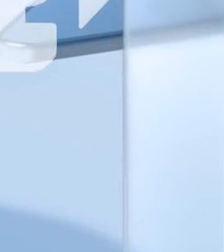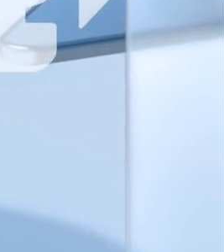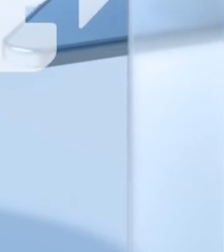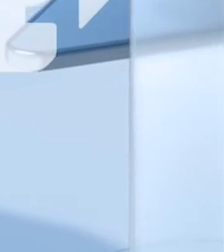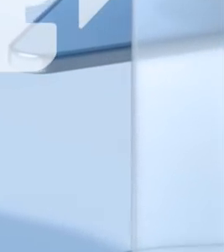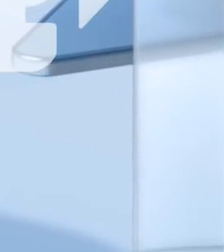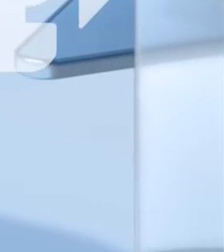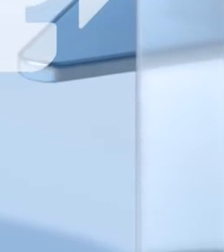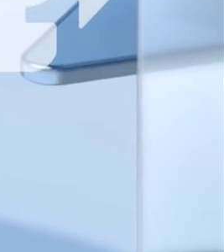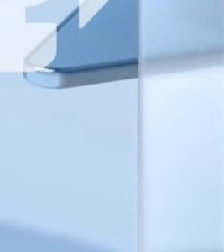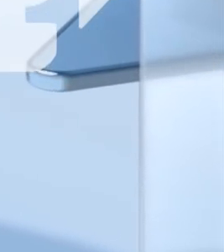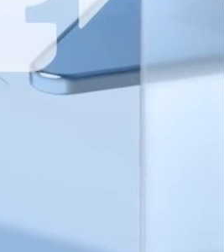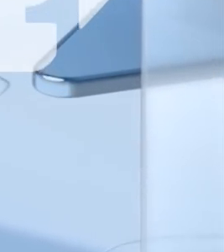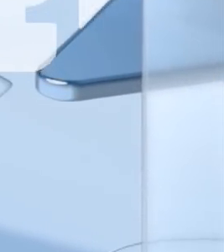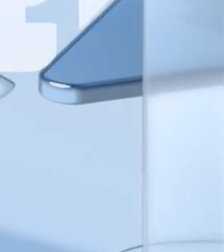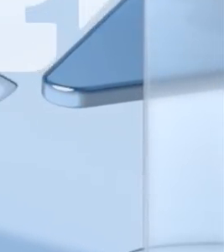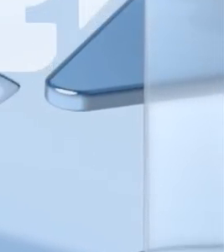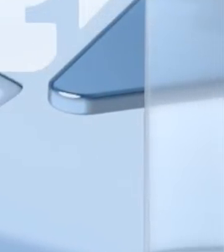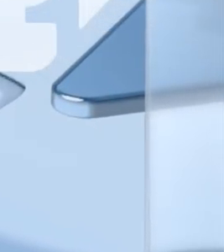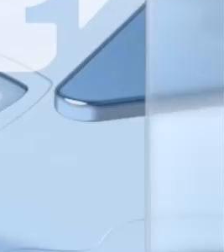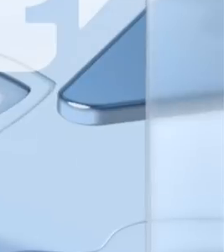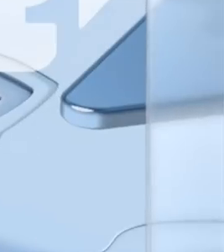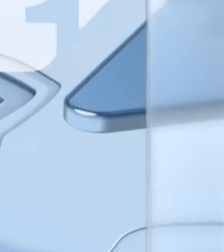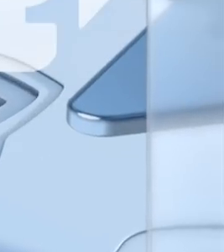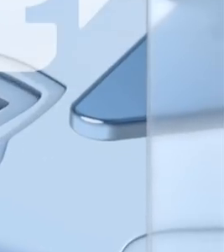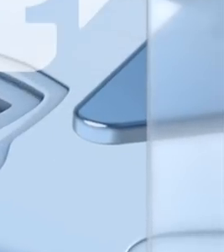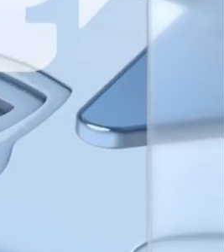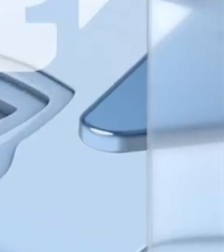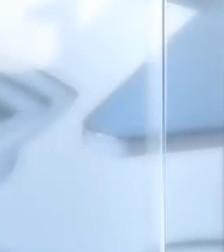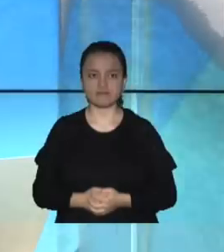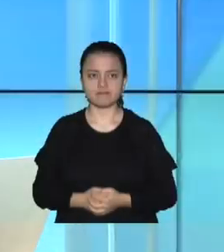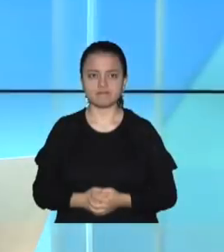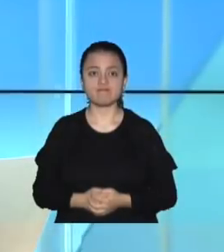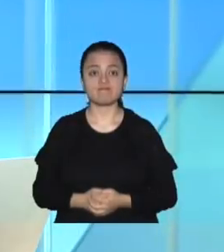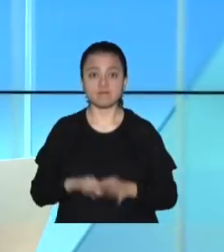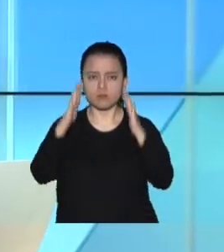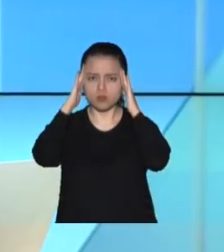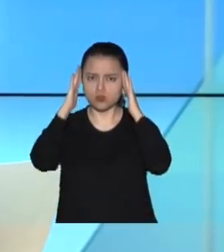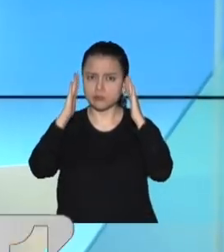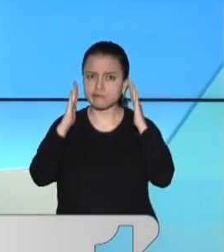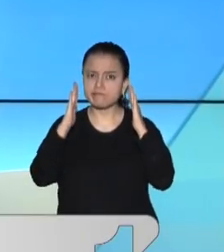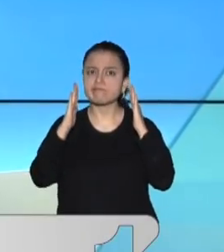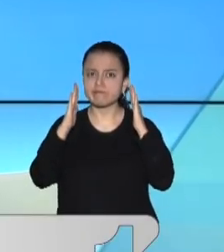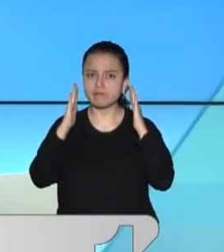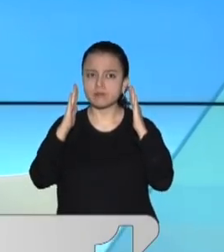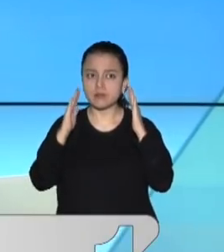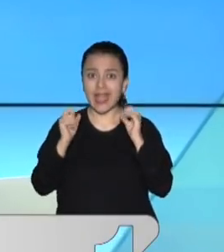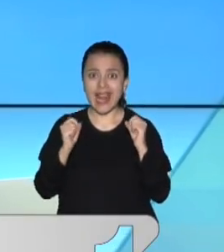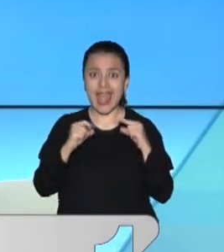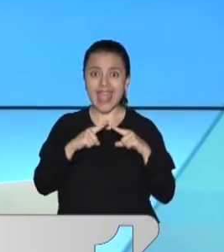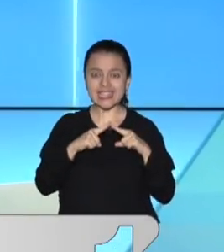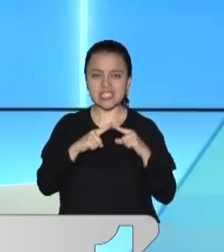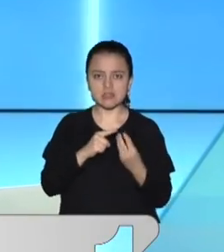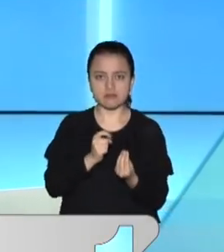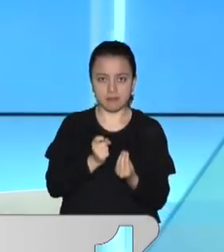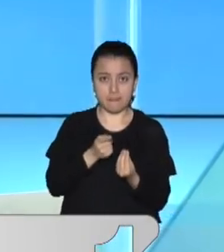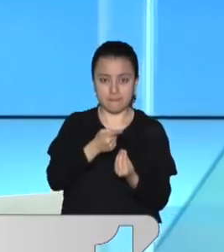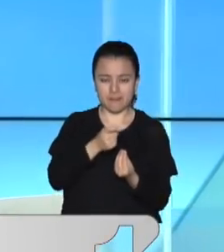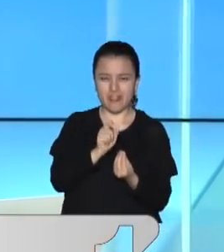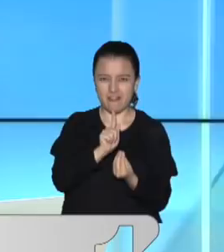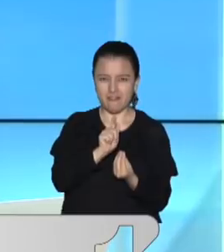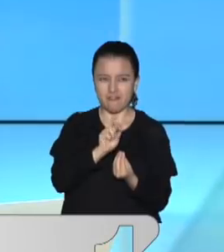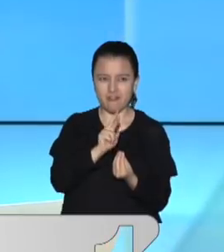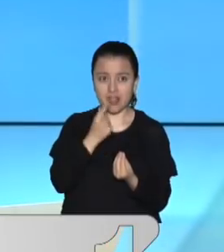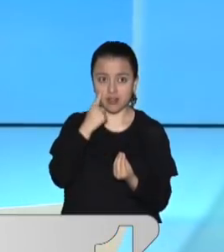Última hora, Noticentro 1 CMI. Mucha atención, porque el exguerrillero Jesús Santrich